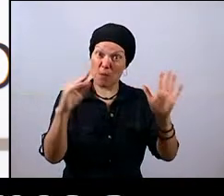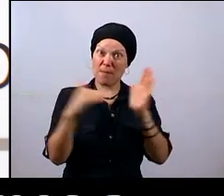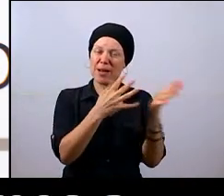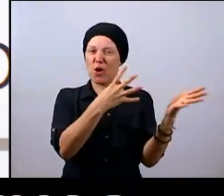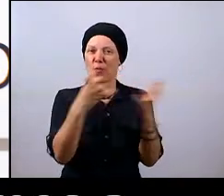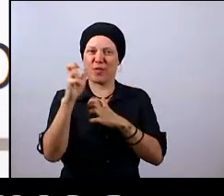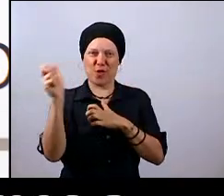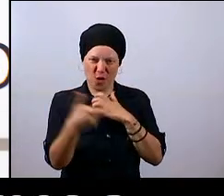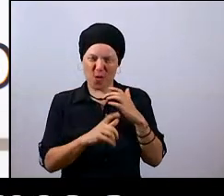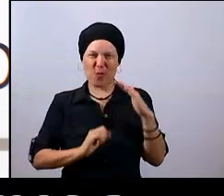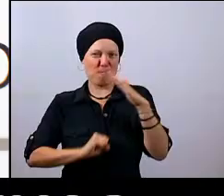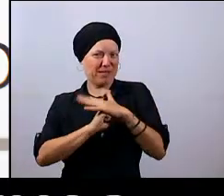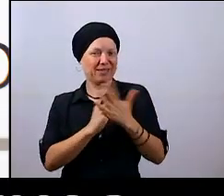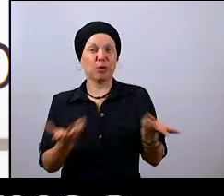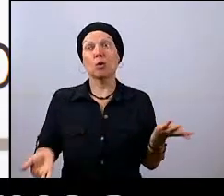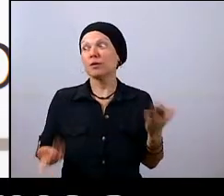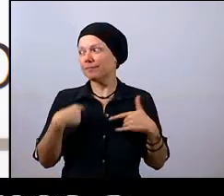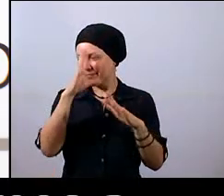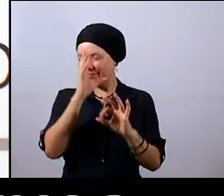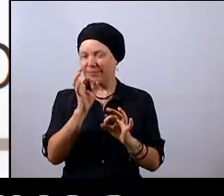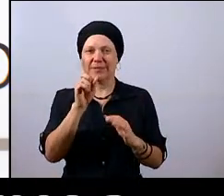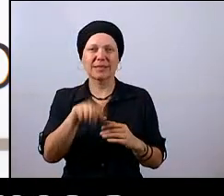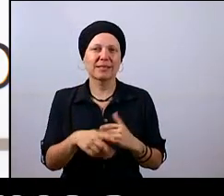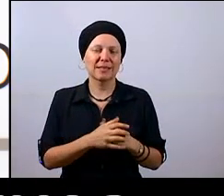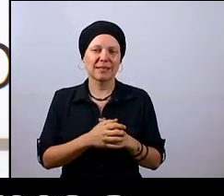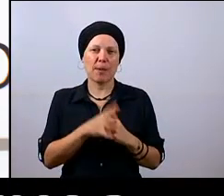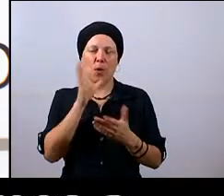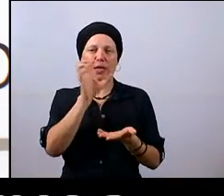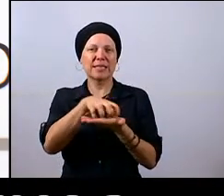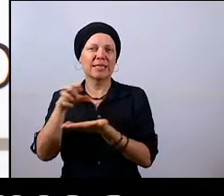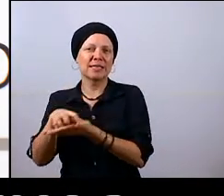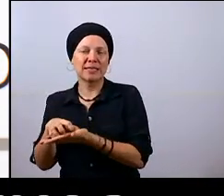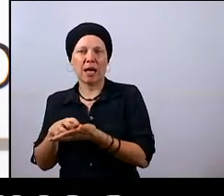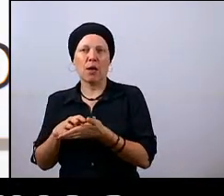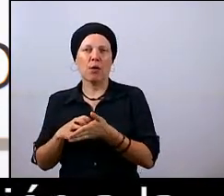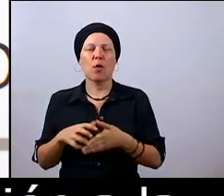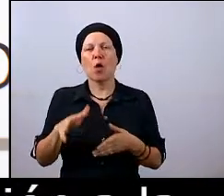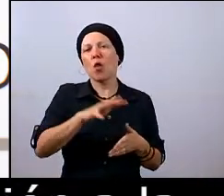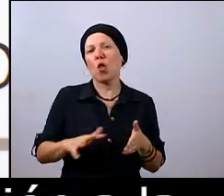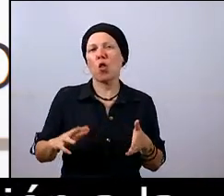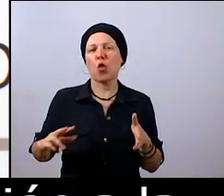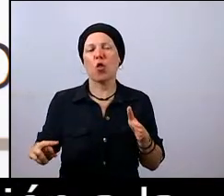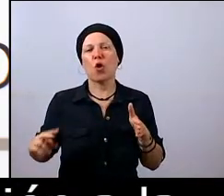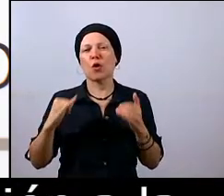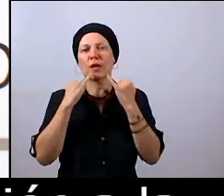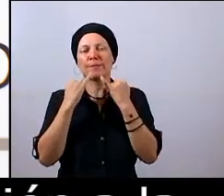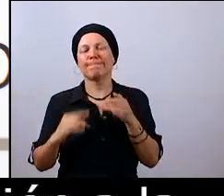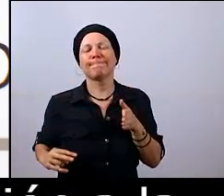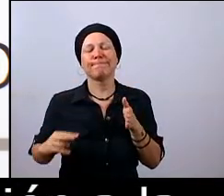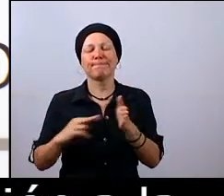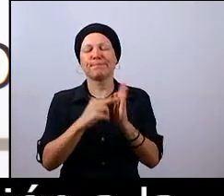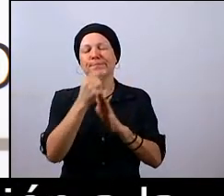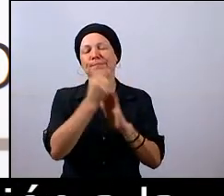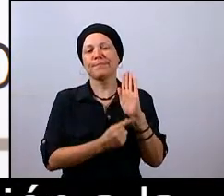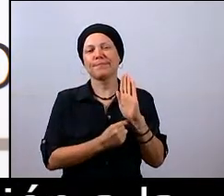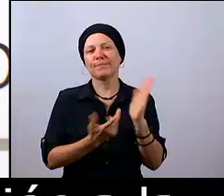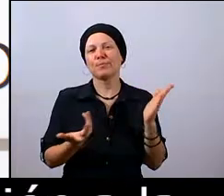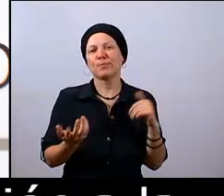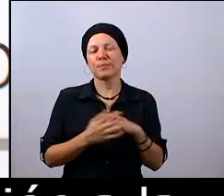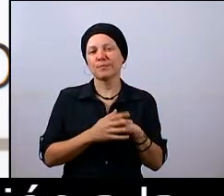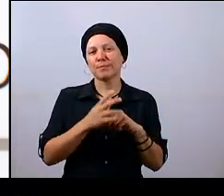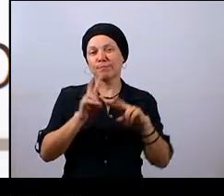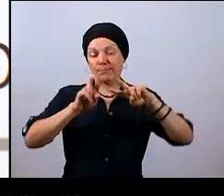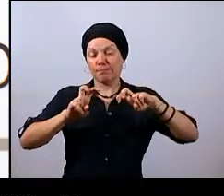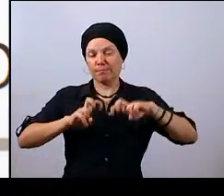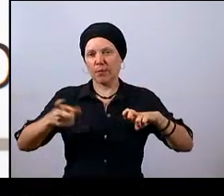9.900 euros y, por supuesto, también a la instalación de esos puntos de recarga. Las condiciones las van a poder desgranar y van a